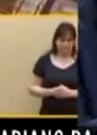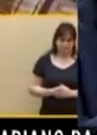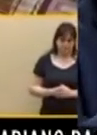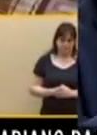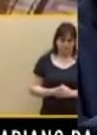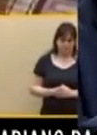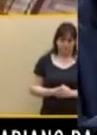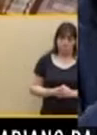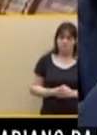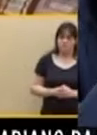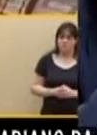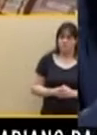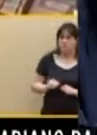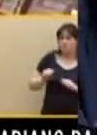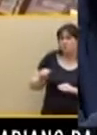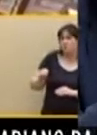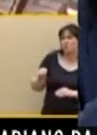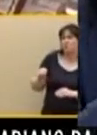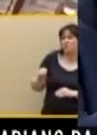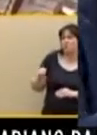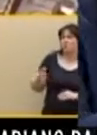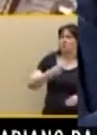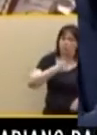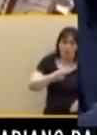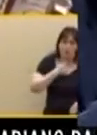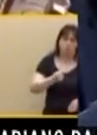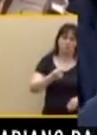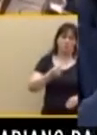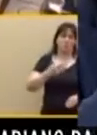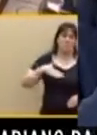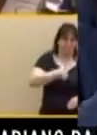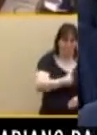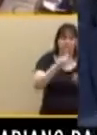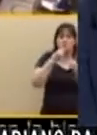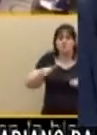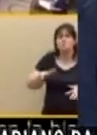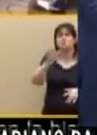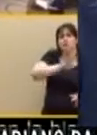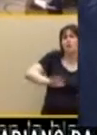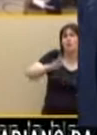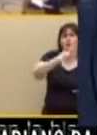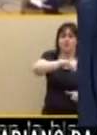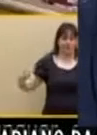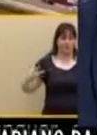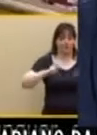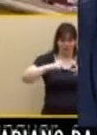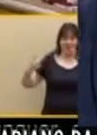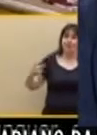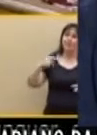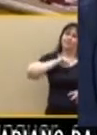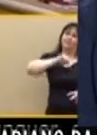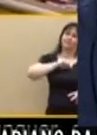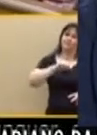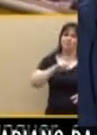esto pedro sánchez creo que si no hubiera sido un partido socialista todavía no ha intervenido en eso de los